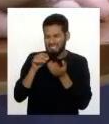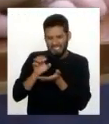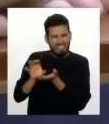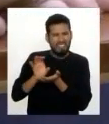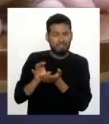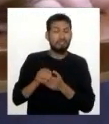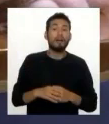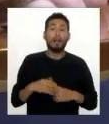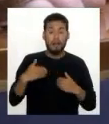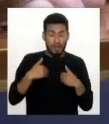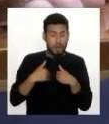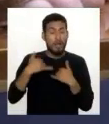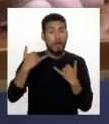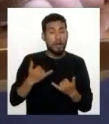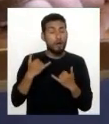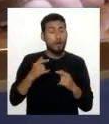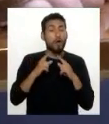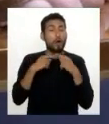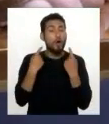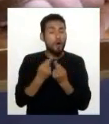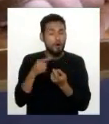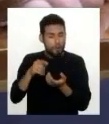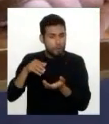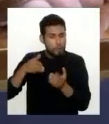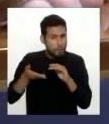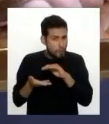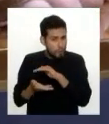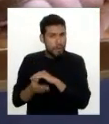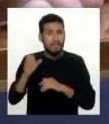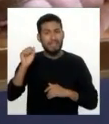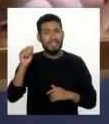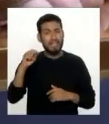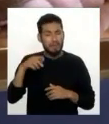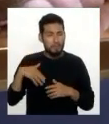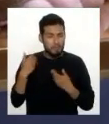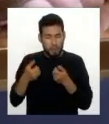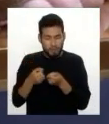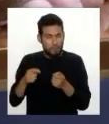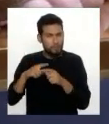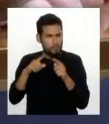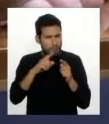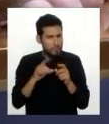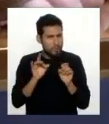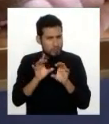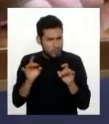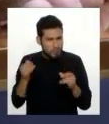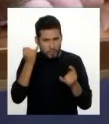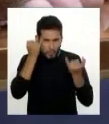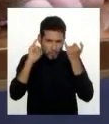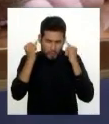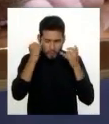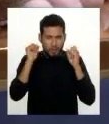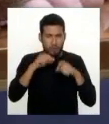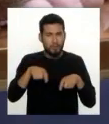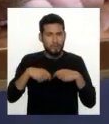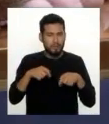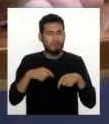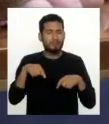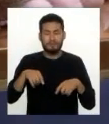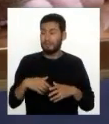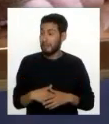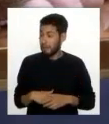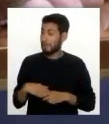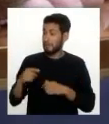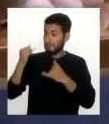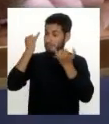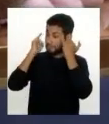hay queque de sangrecita, hay muffin de sangrecita, pueden hacer panqueques, venden, o sea, hay mil maneras de poder dar la creatividad, porque